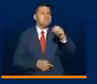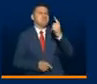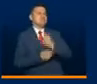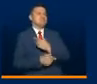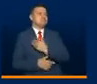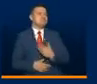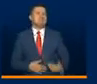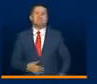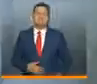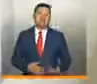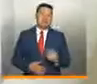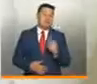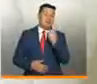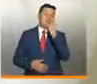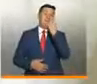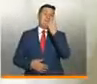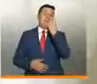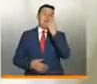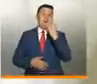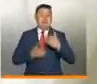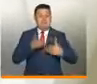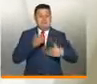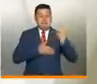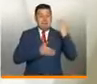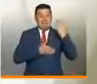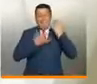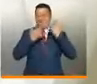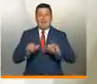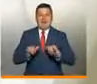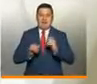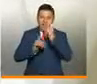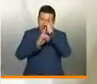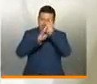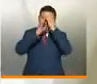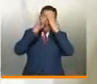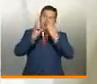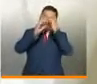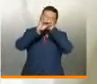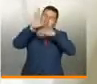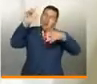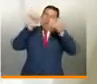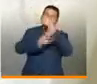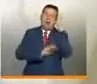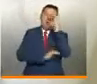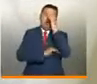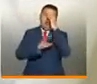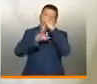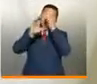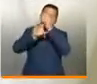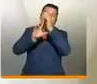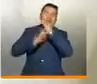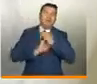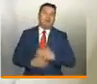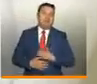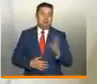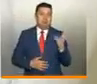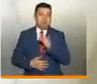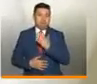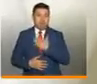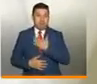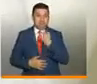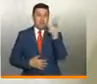presidente. Llegó el principio del fin. Este es un día de esperanza para Colombia y muy especial para nosotros los